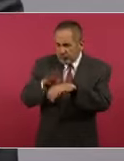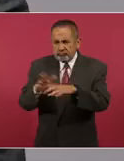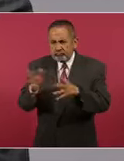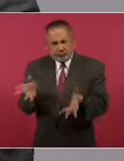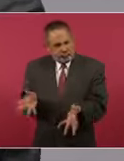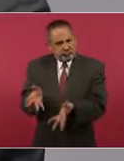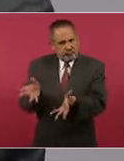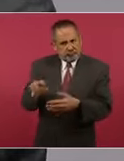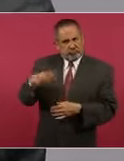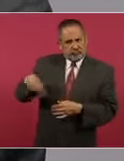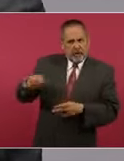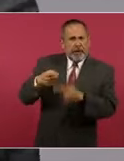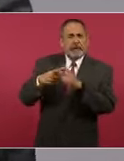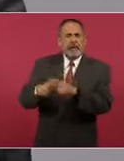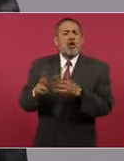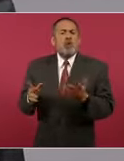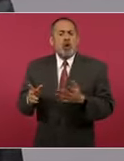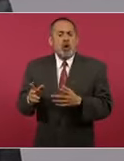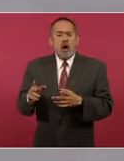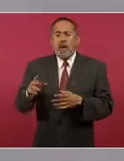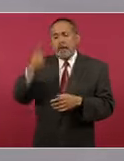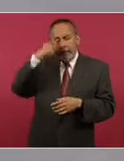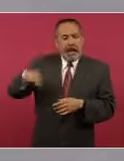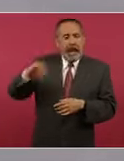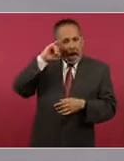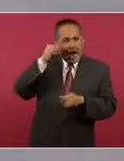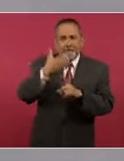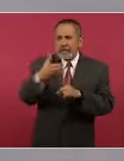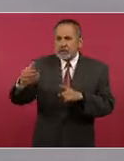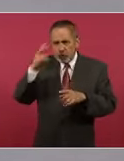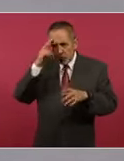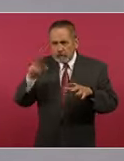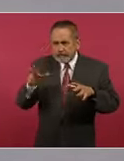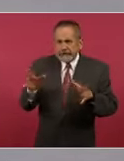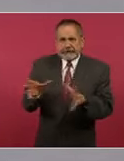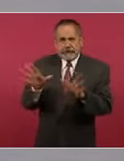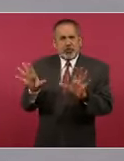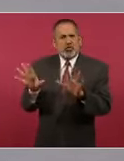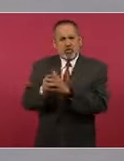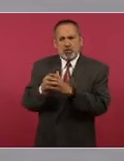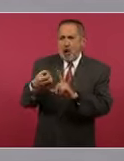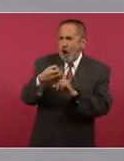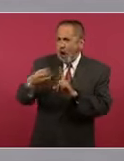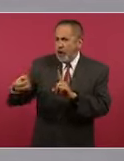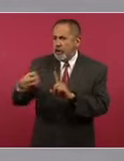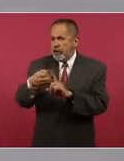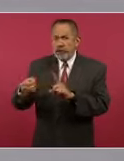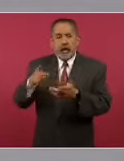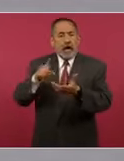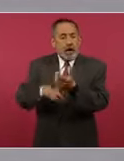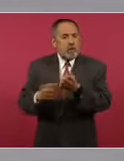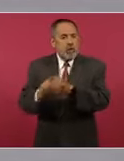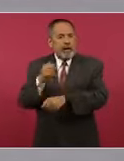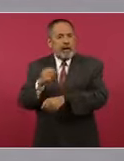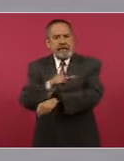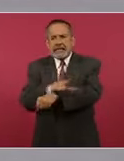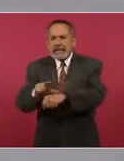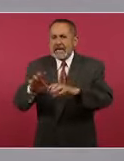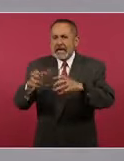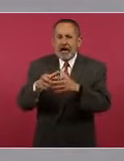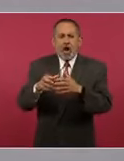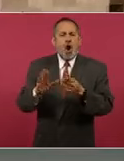organización de los campesinos de México. Con ese propósito se crearon las ligas de